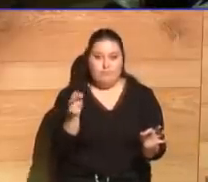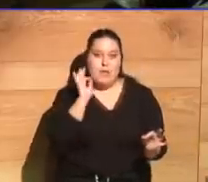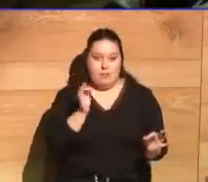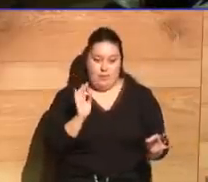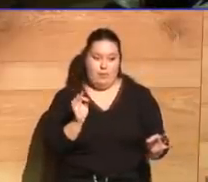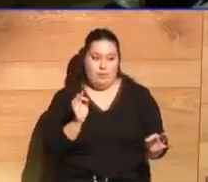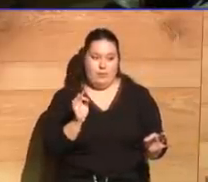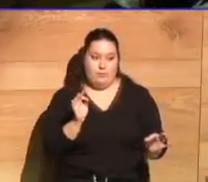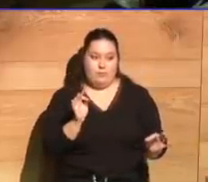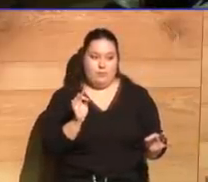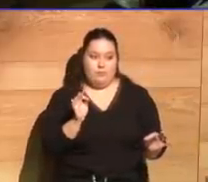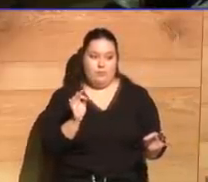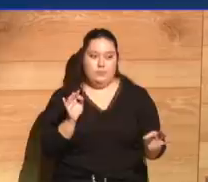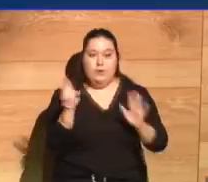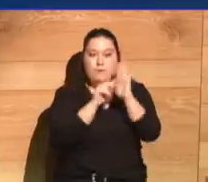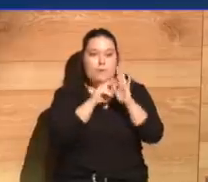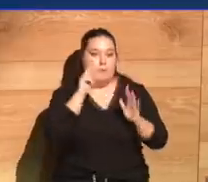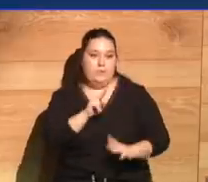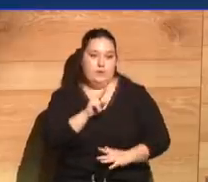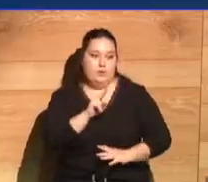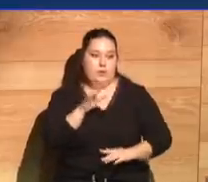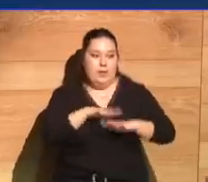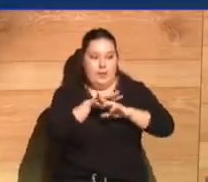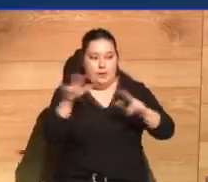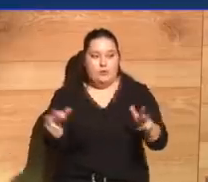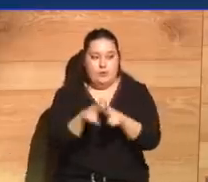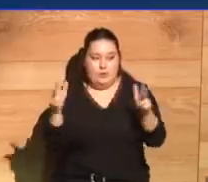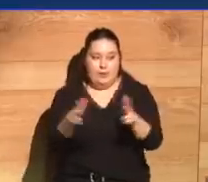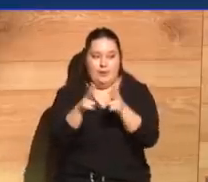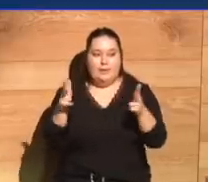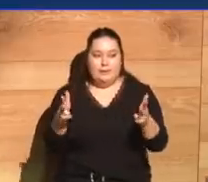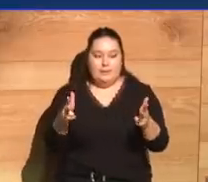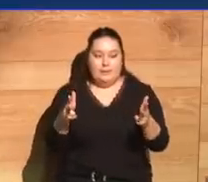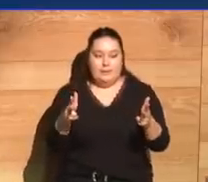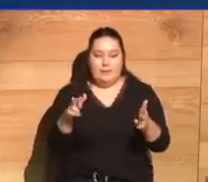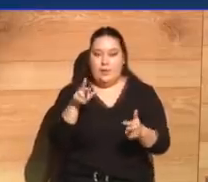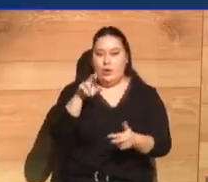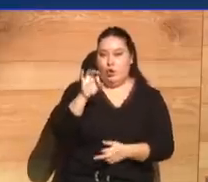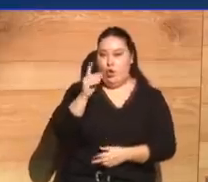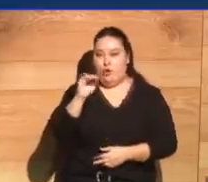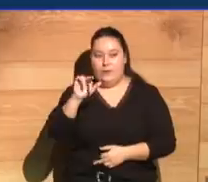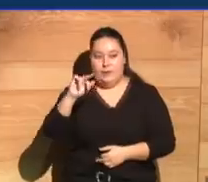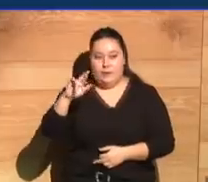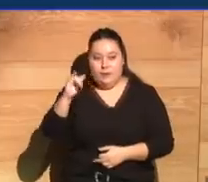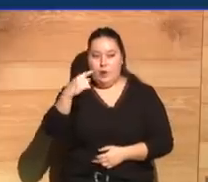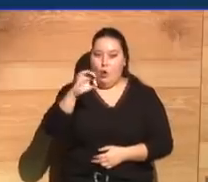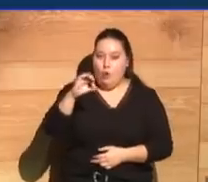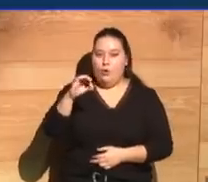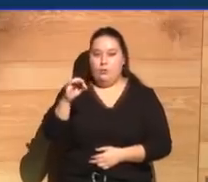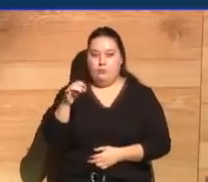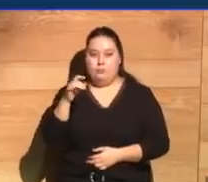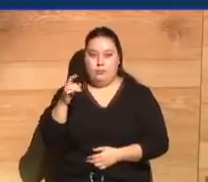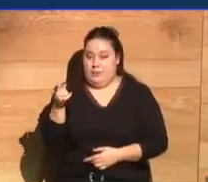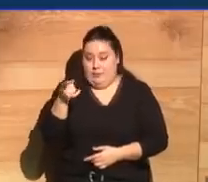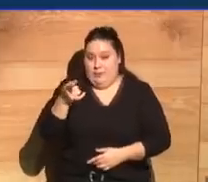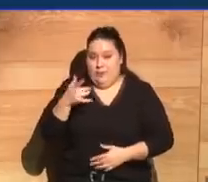un vídeo en las redes... En el que Rodrigo Cortés, y es verdad que al final la actualidad manda,